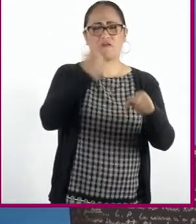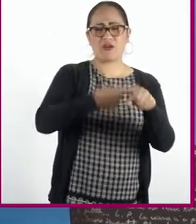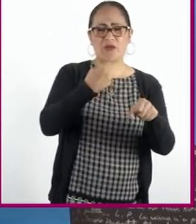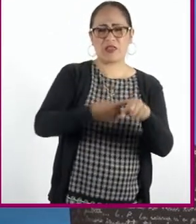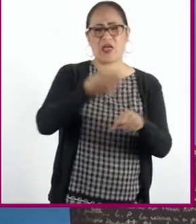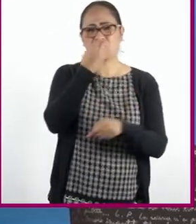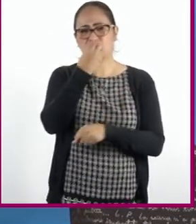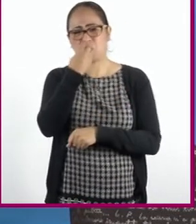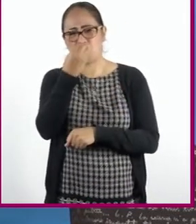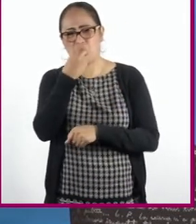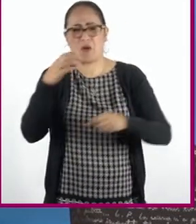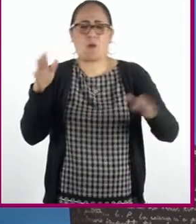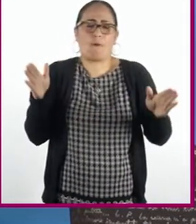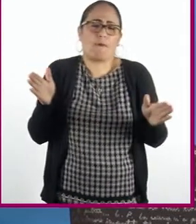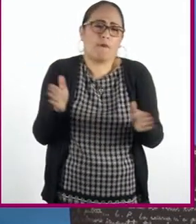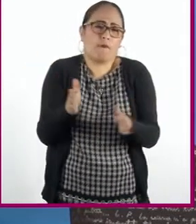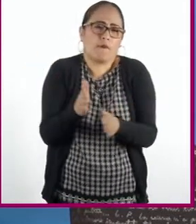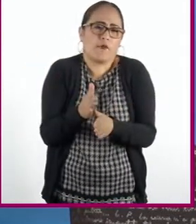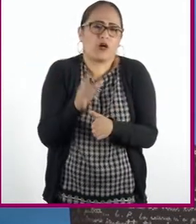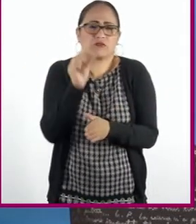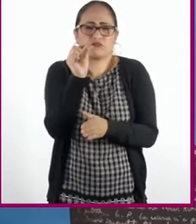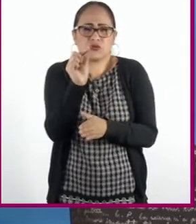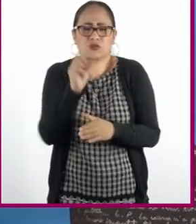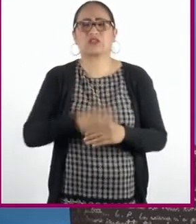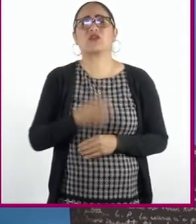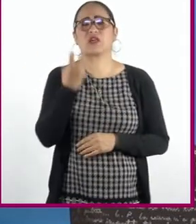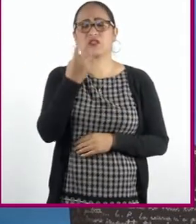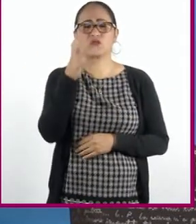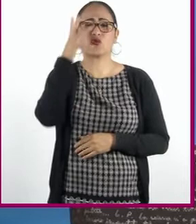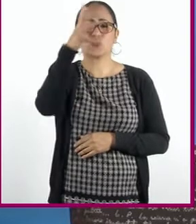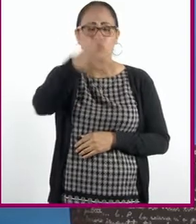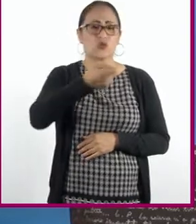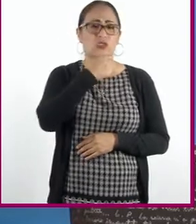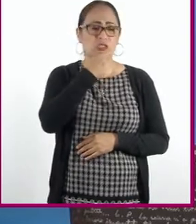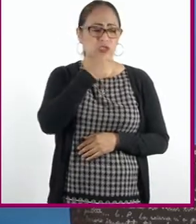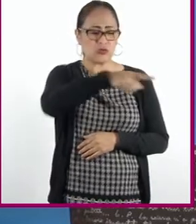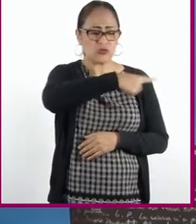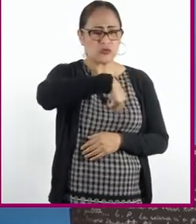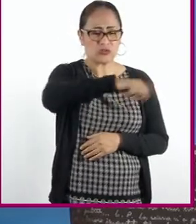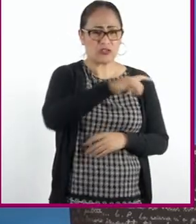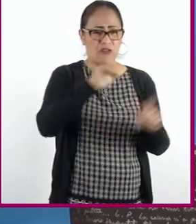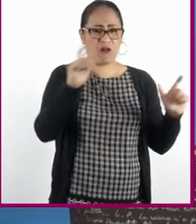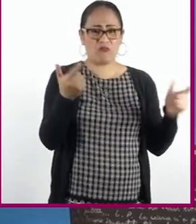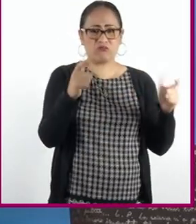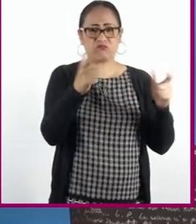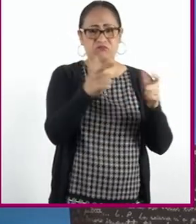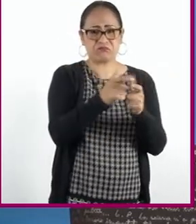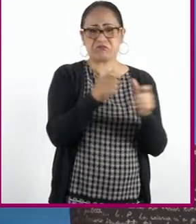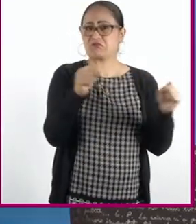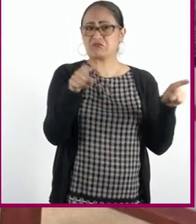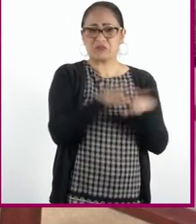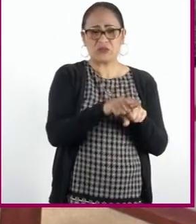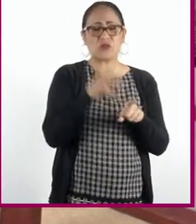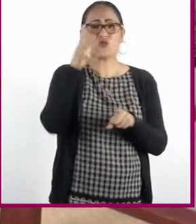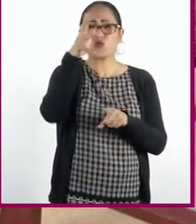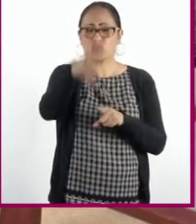la pobreza amenazan el futuro de las y los niños y por lo tanto el futuro de las sociedades en las que